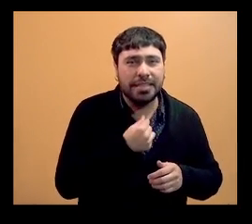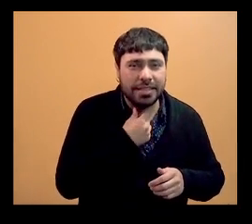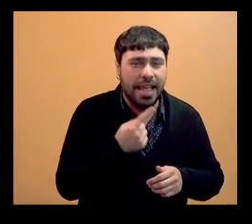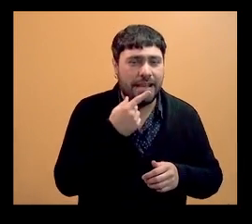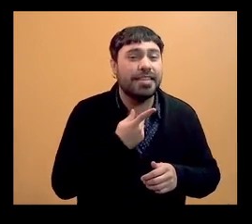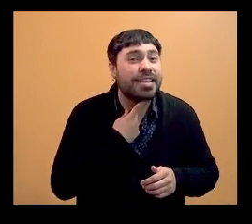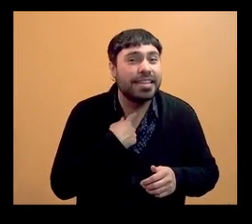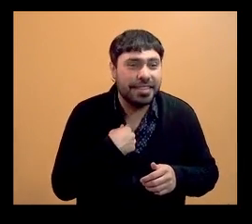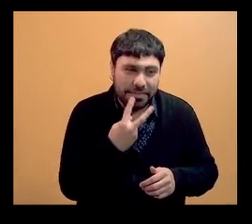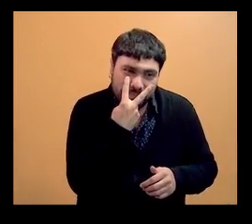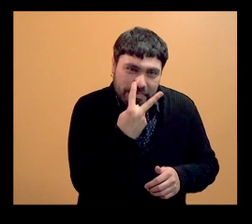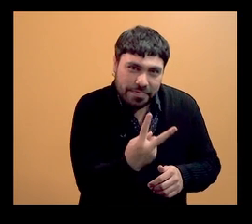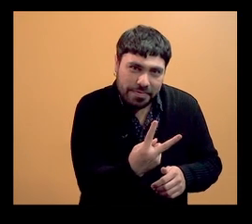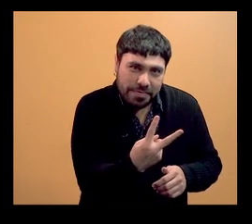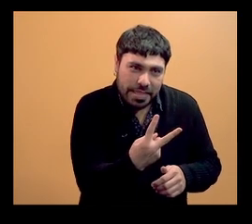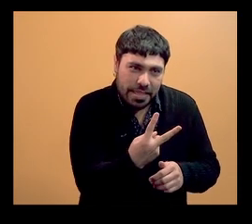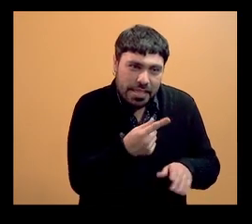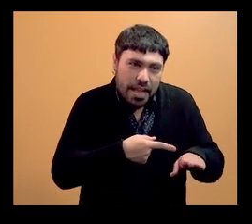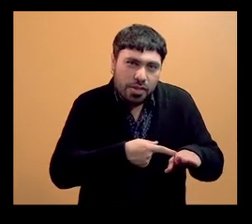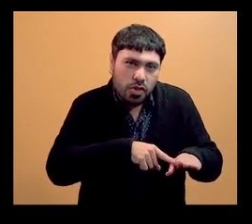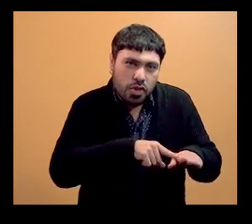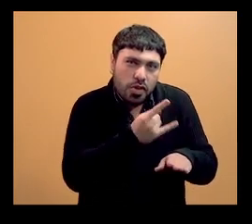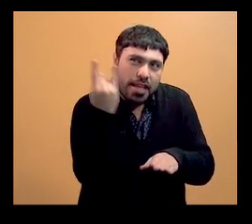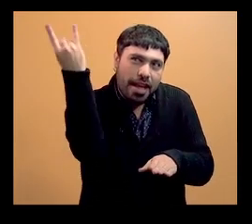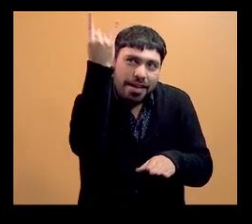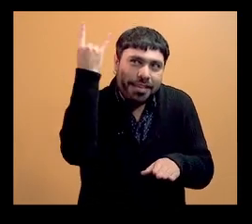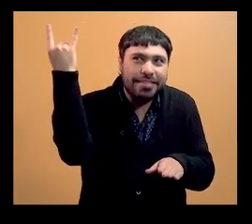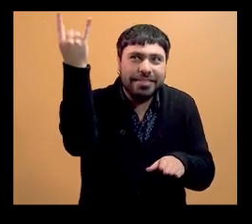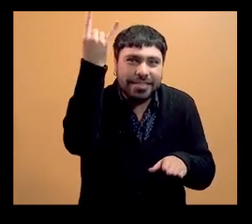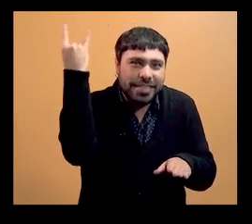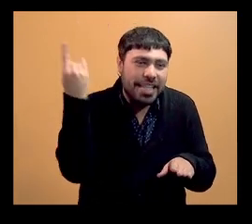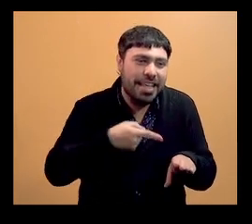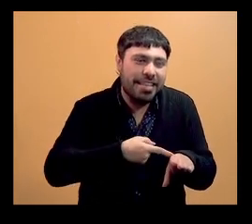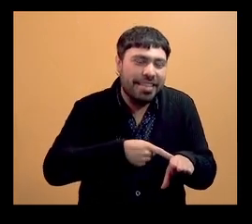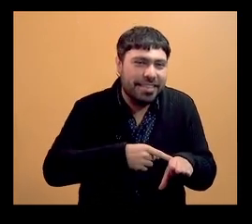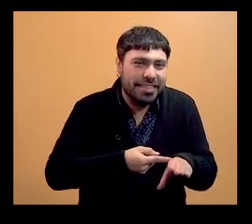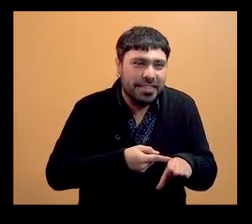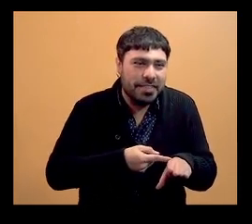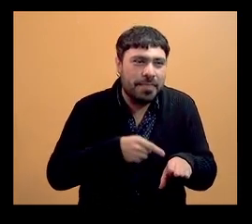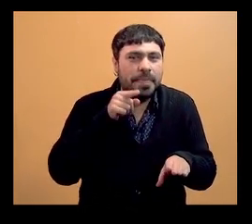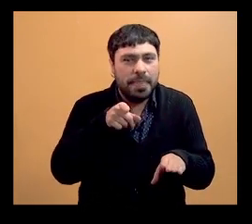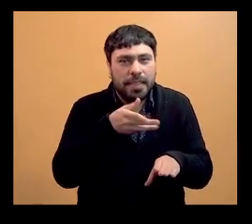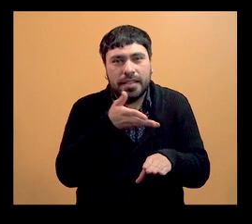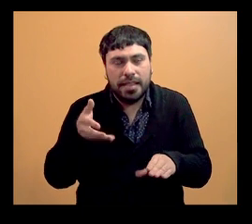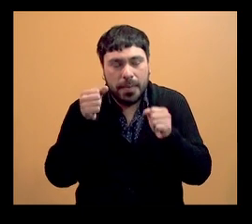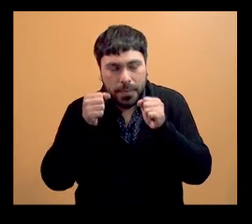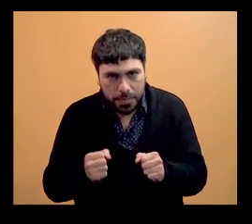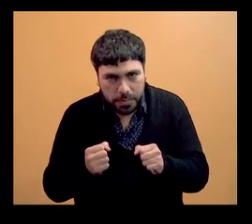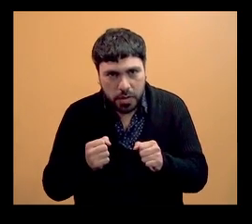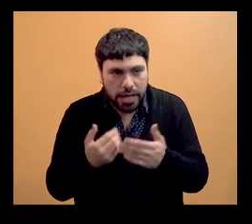espacial, no lo vea como un sueño. Las oportunidades se están abriendo cada vez más y de aquí a que salgan de una carrera de ingeniería, si se